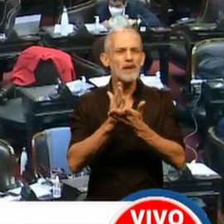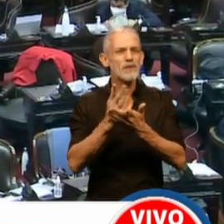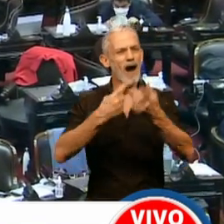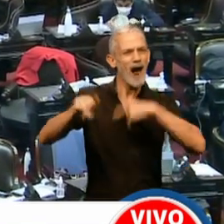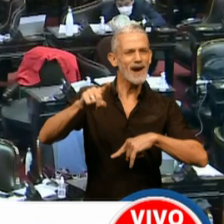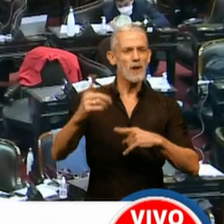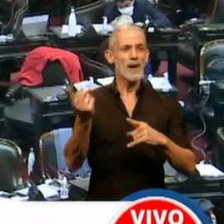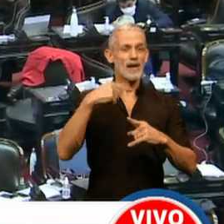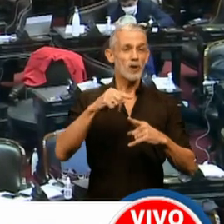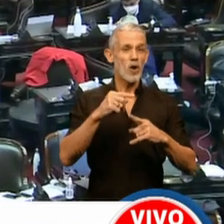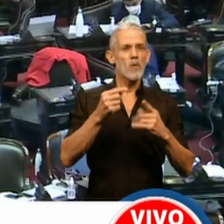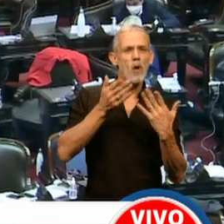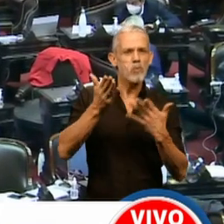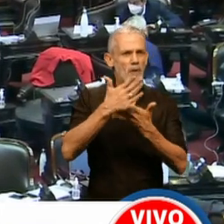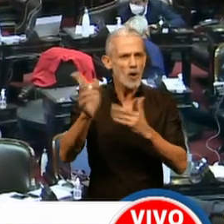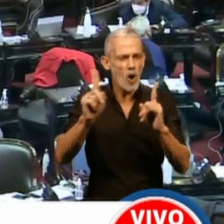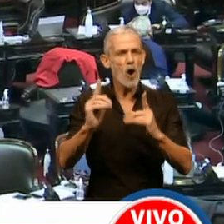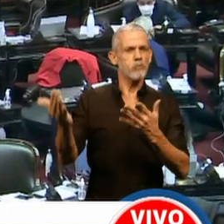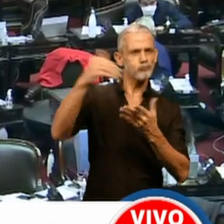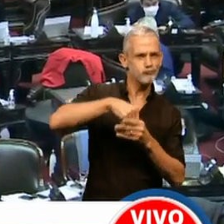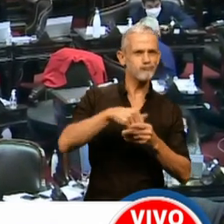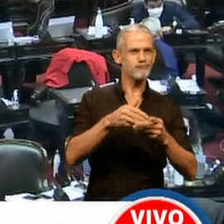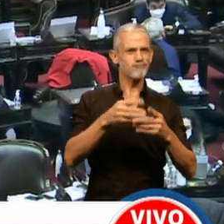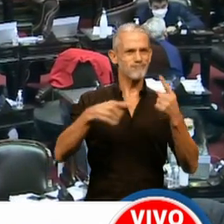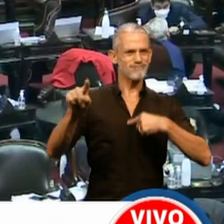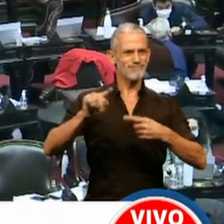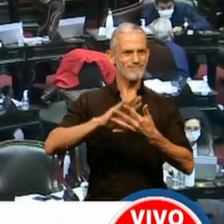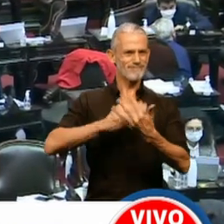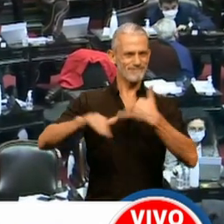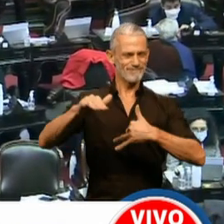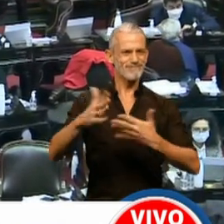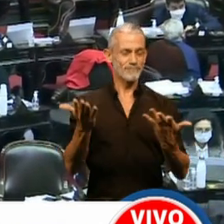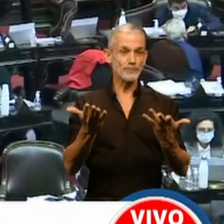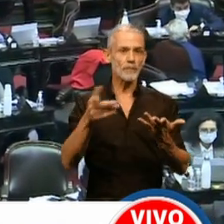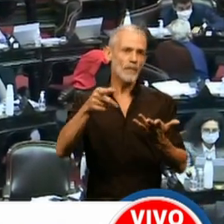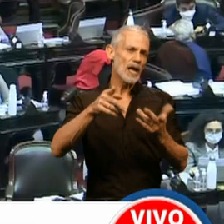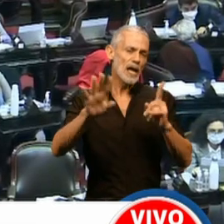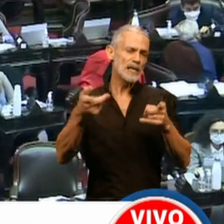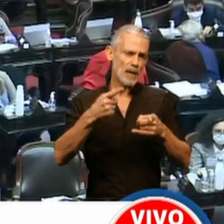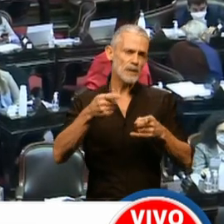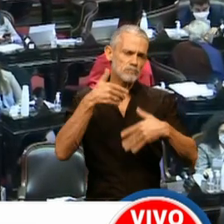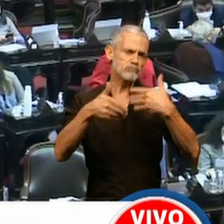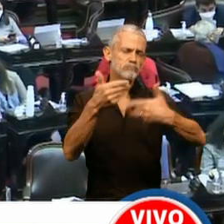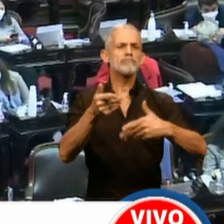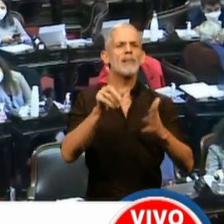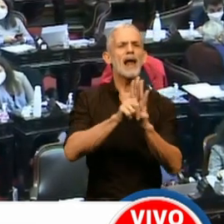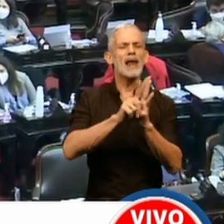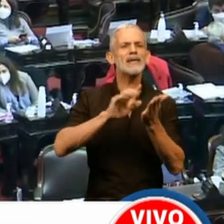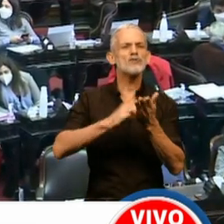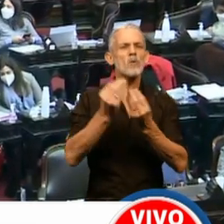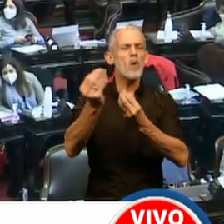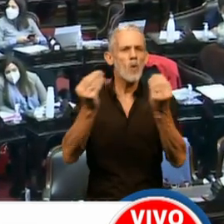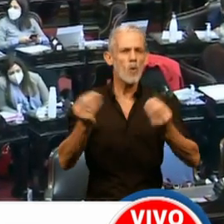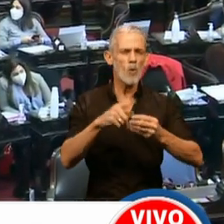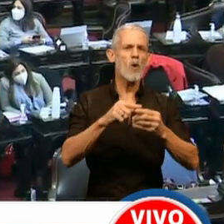acciones afirmativas en las cuales se han basado como también se dijo aquí las leyes de cupo